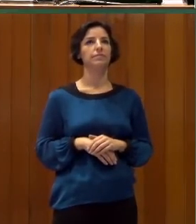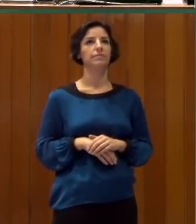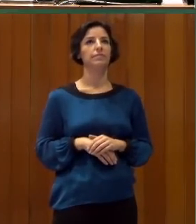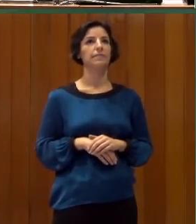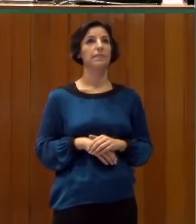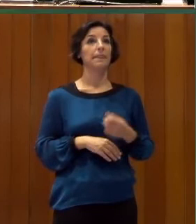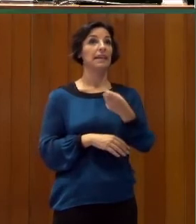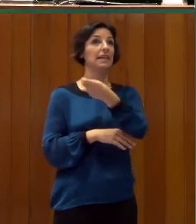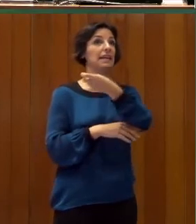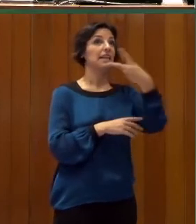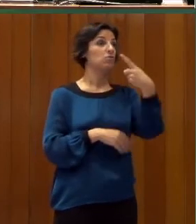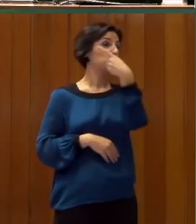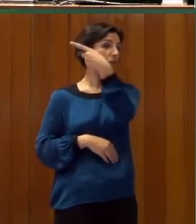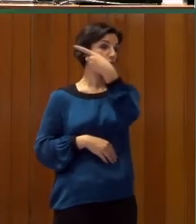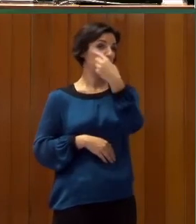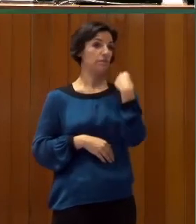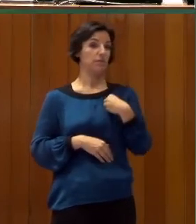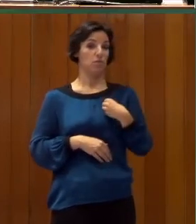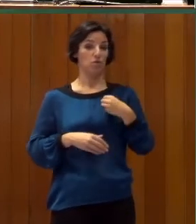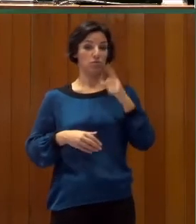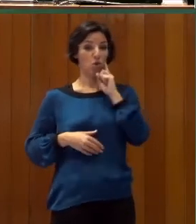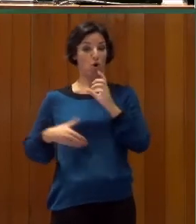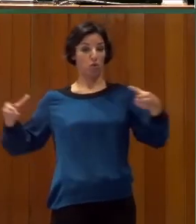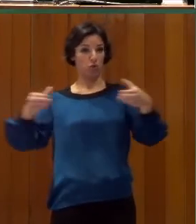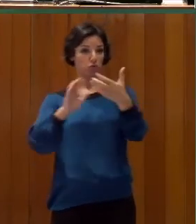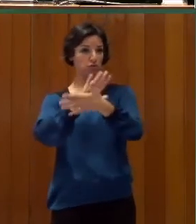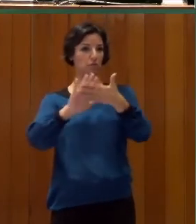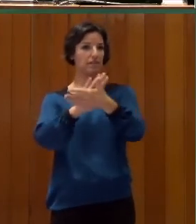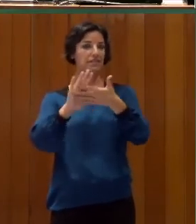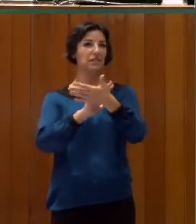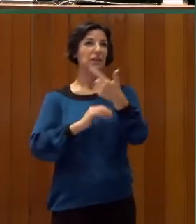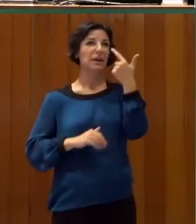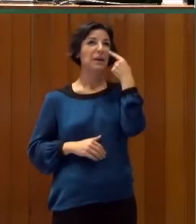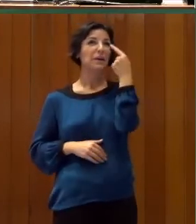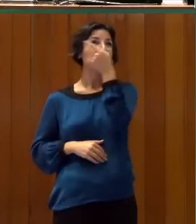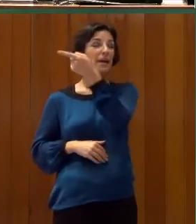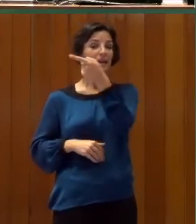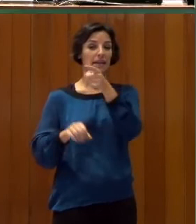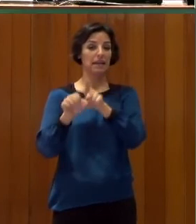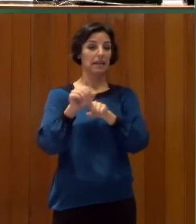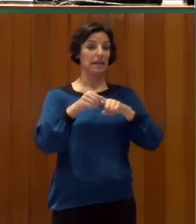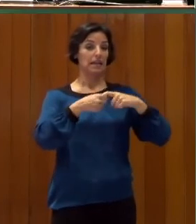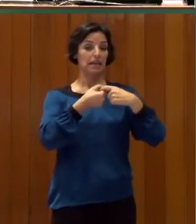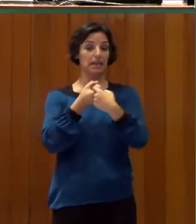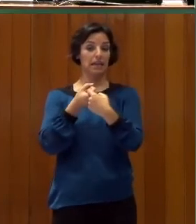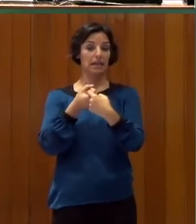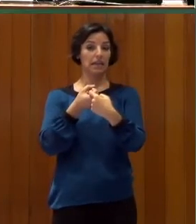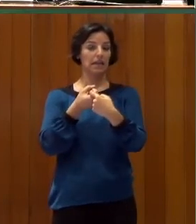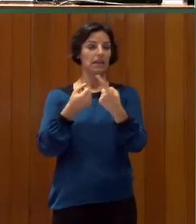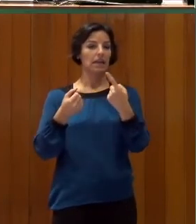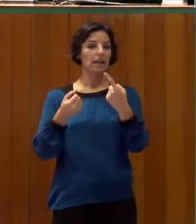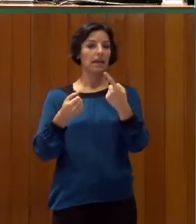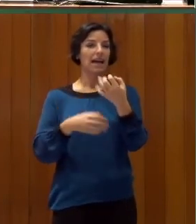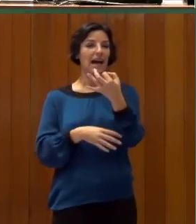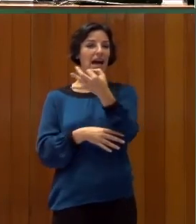Y estos son los resultados que obtuvimos en el Stroop signado. Como podéis ver, los participantes producieron un menor